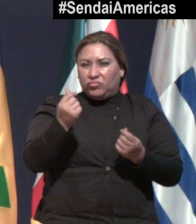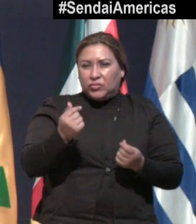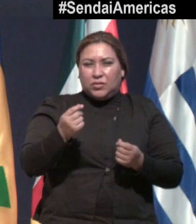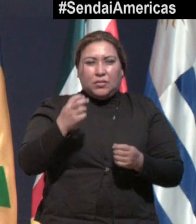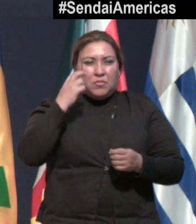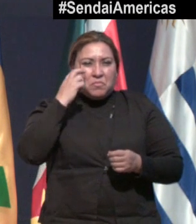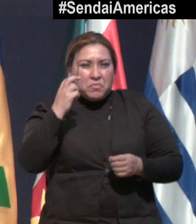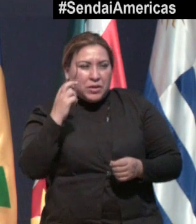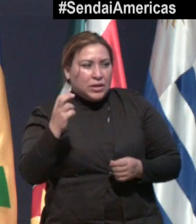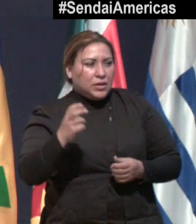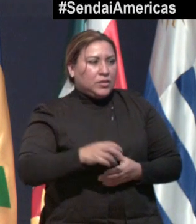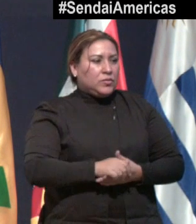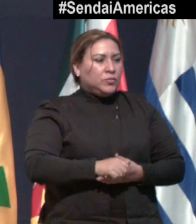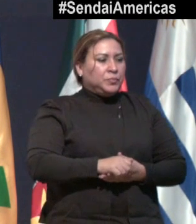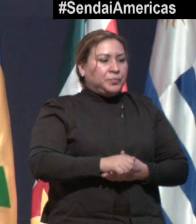Riesgo.